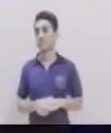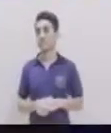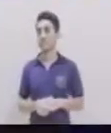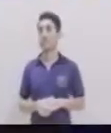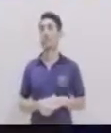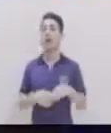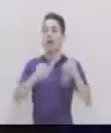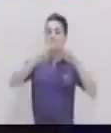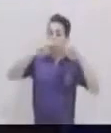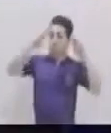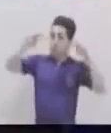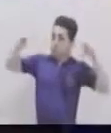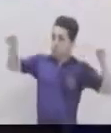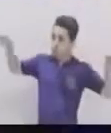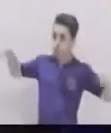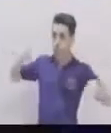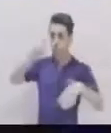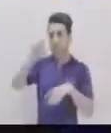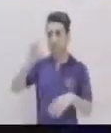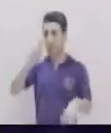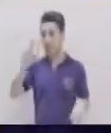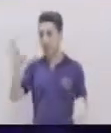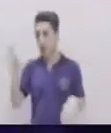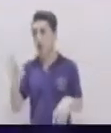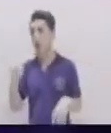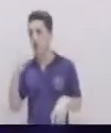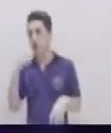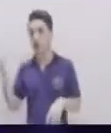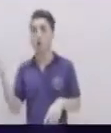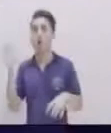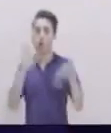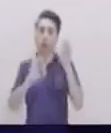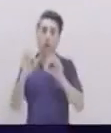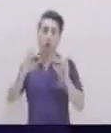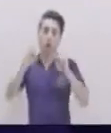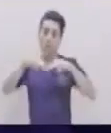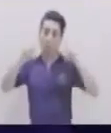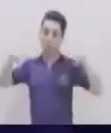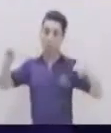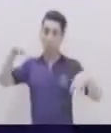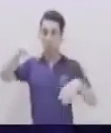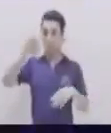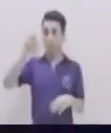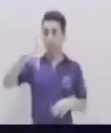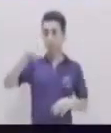Y a nuestros cerros o montañas les decimos gona.